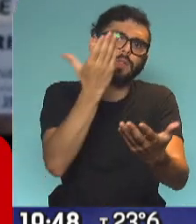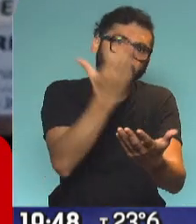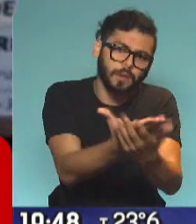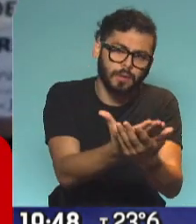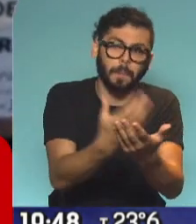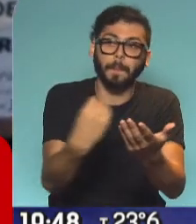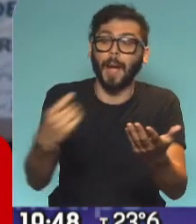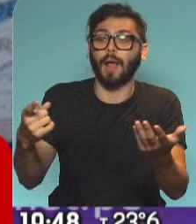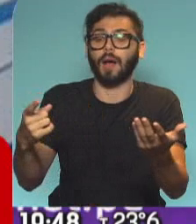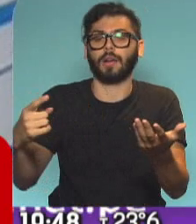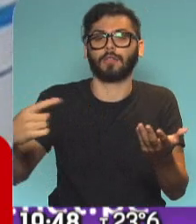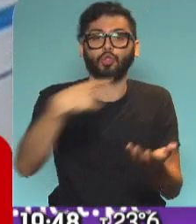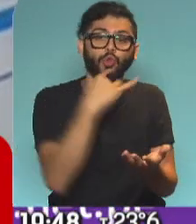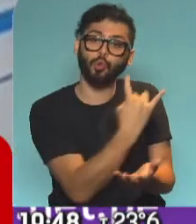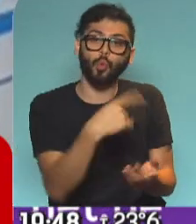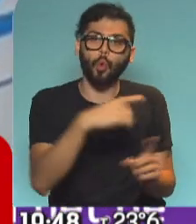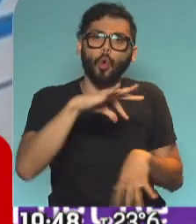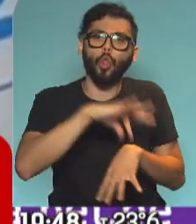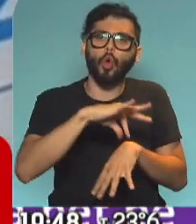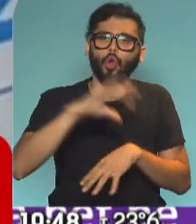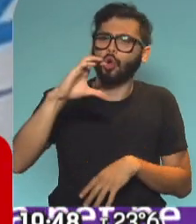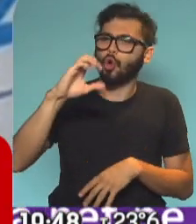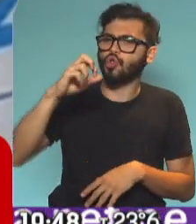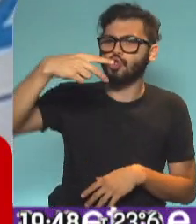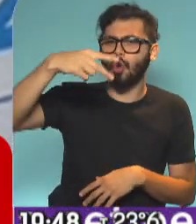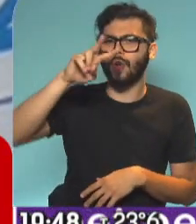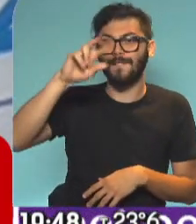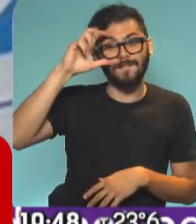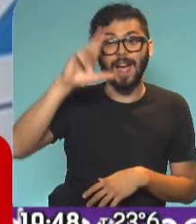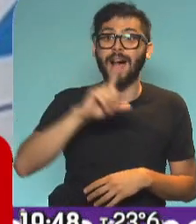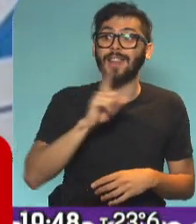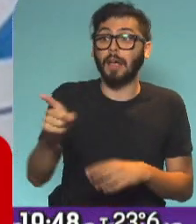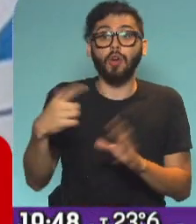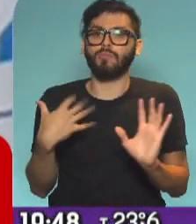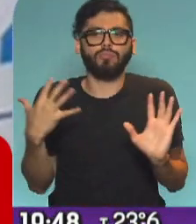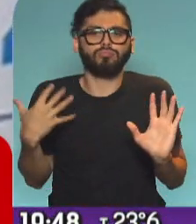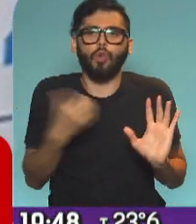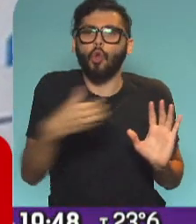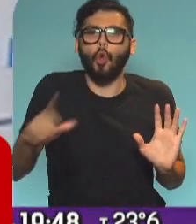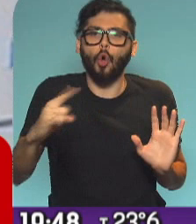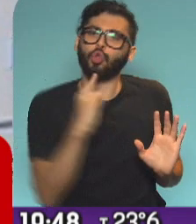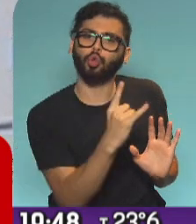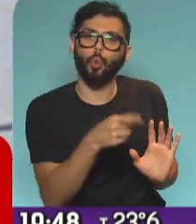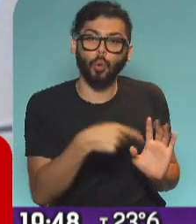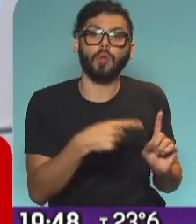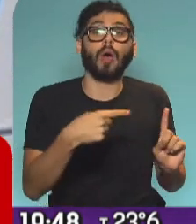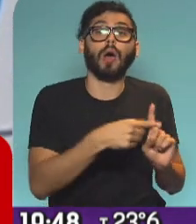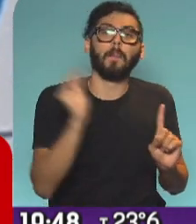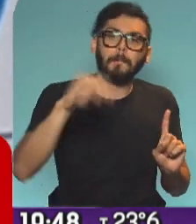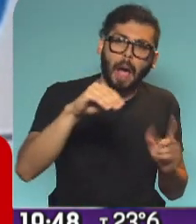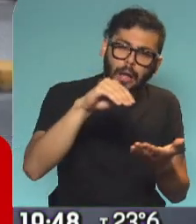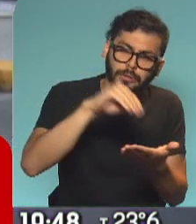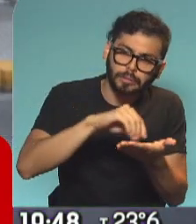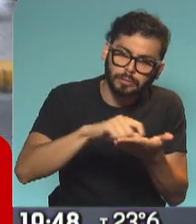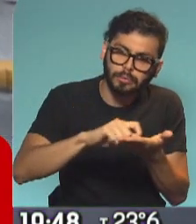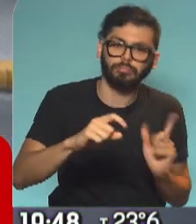doctor Converti realice la práctica médica y efectivamente se pudo realizar el tratamiento, a partir del cual hubo una franca